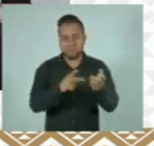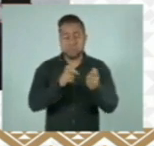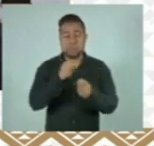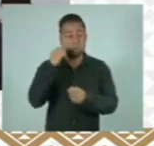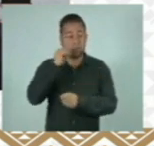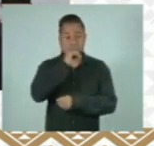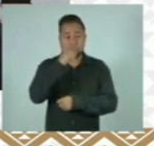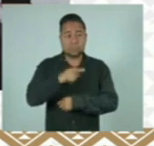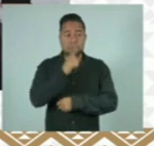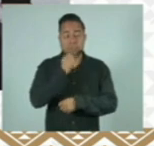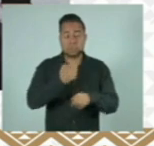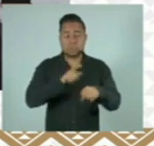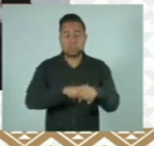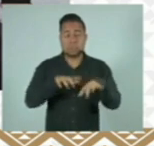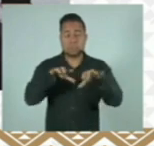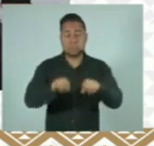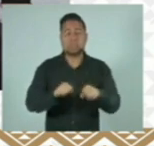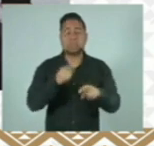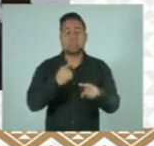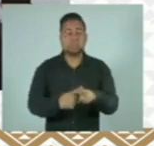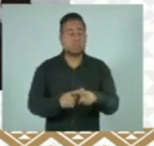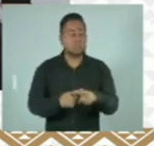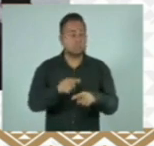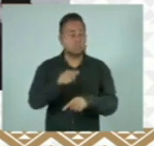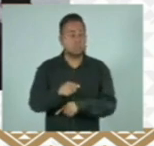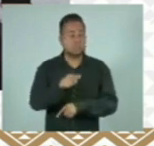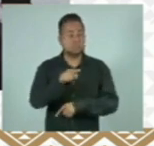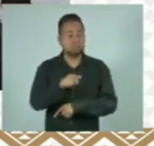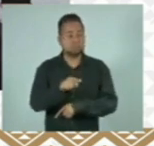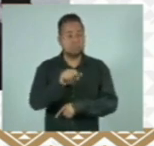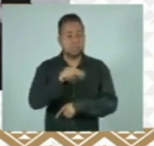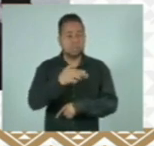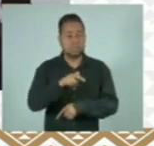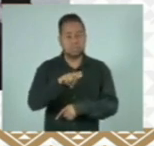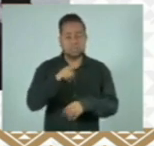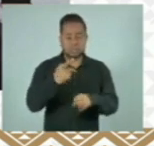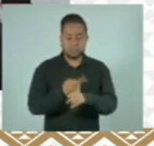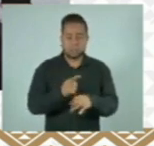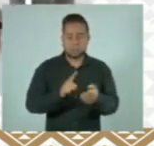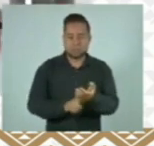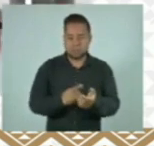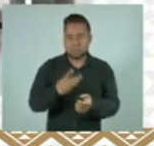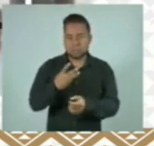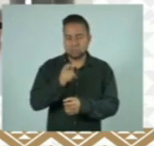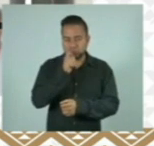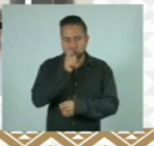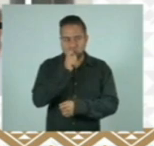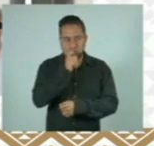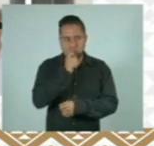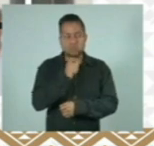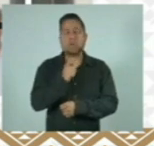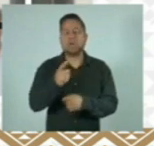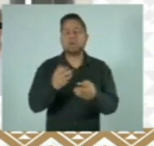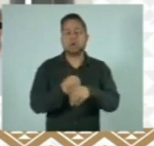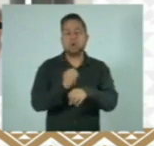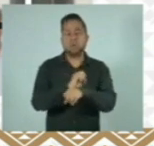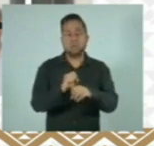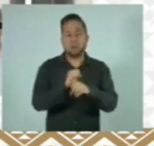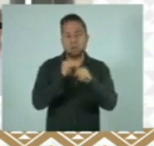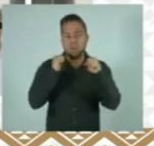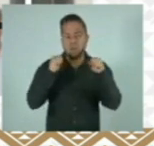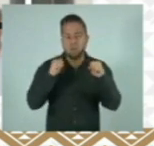Oaxaca de Juárez, la Policía Estatal llevó a cabo el aseguramiento y detención de AGL, y al realizar la inspección se localizaron 3 dosis de marihuana. Esto bajo el operativo de Oaxaca